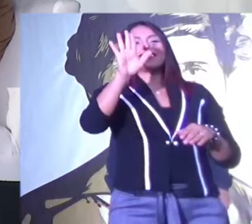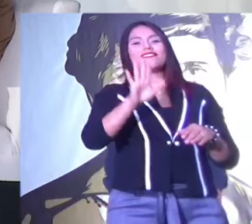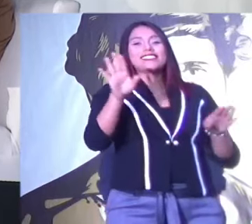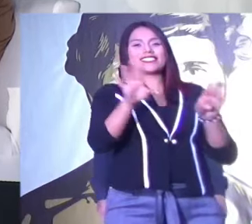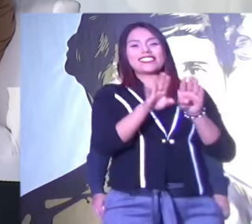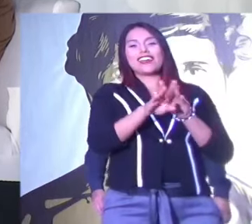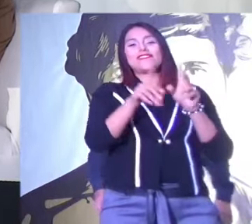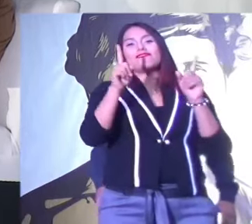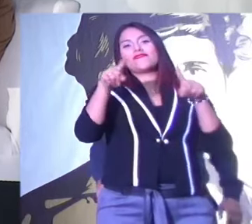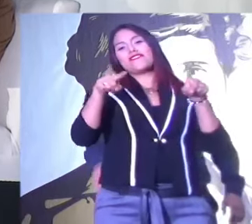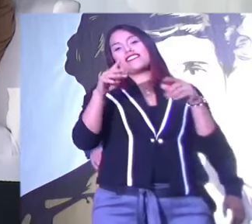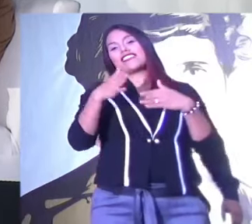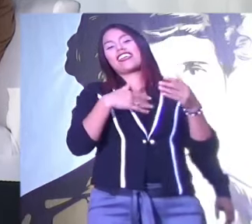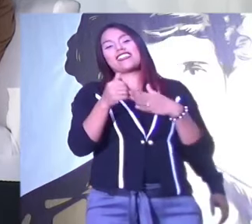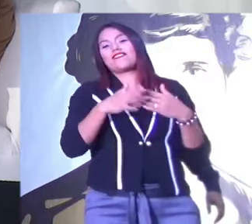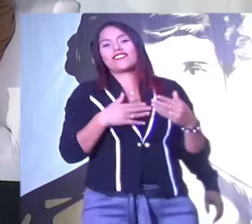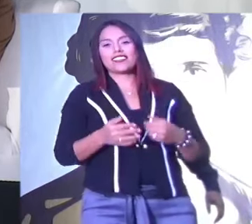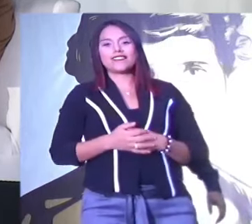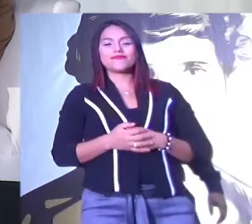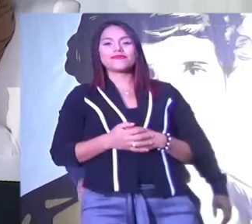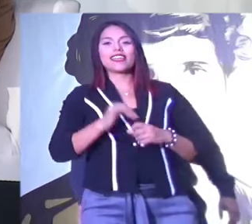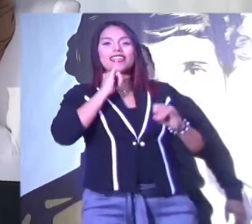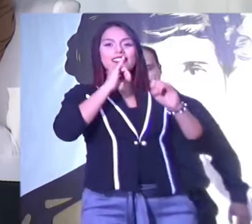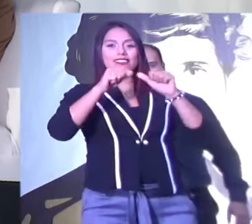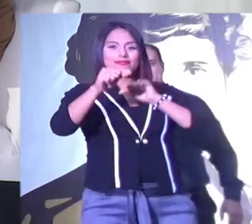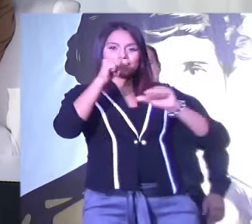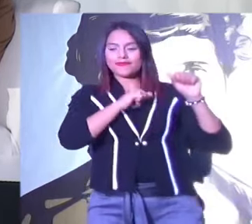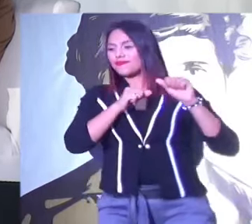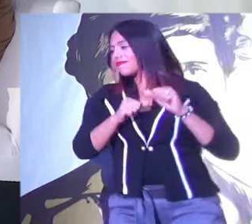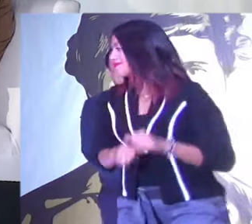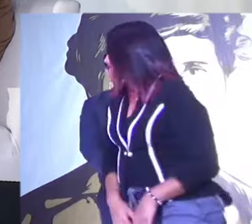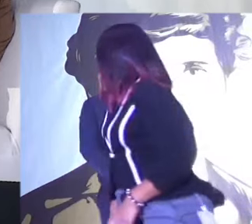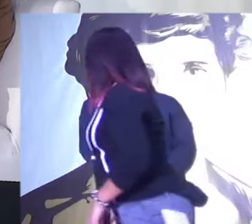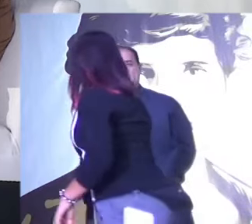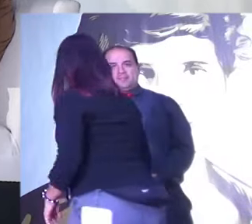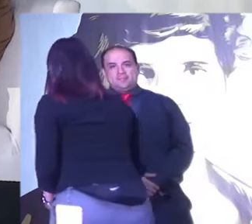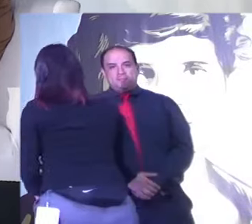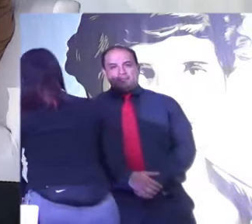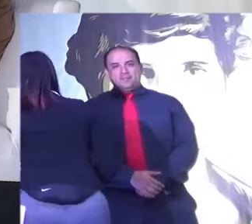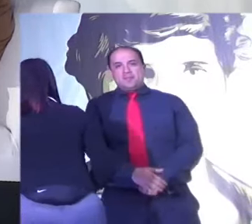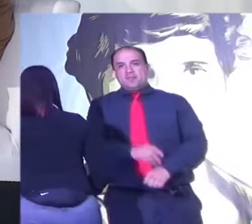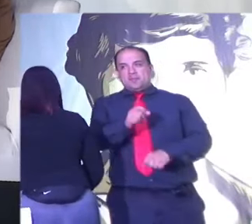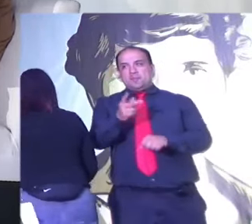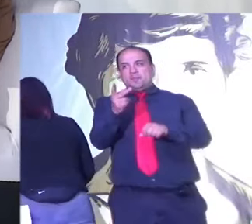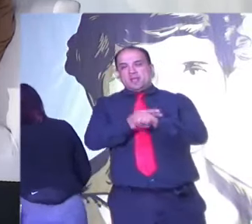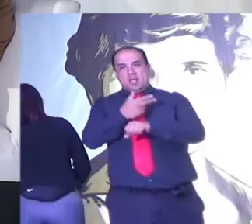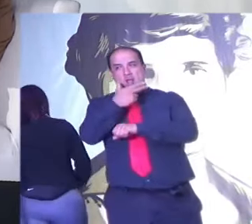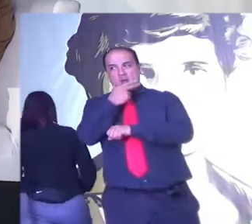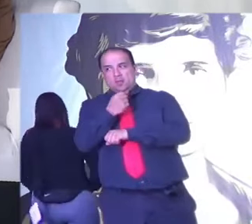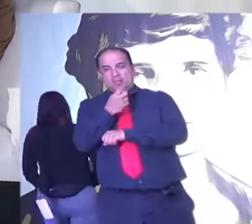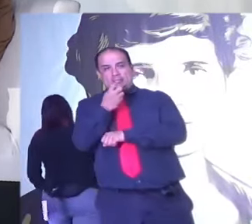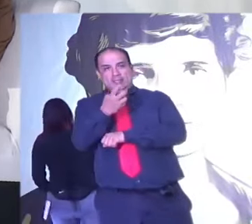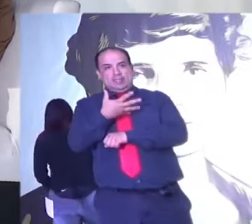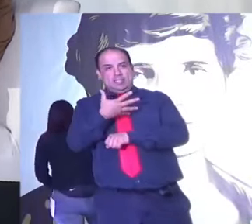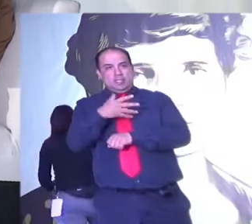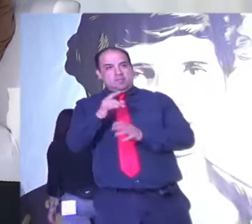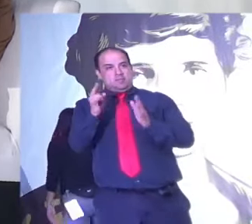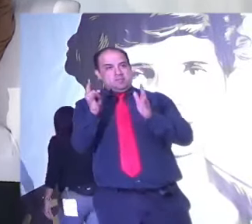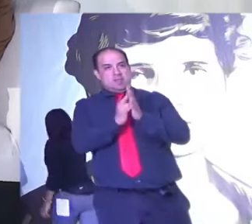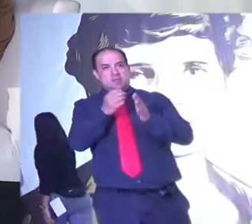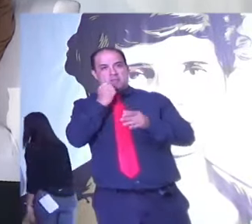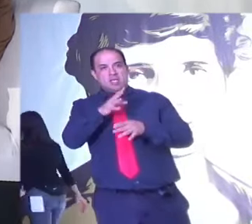Calamaro, ¿no? Y bueno, pues ahí le quedó, pues eso es lo que pasa con el hombre, se moja por la lluvia, está empapadísimo